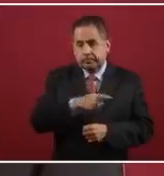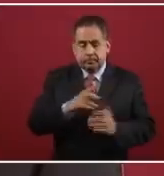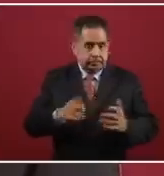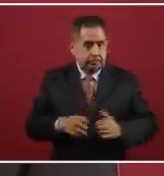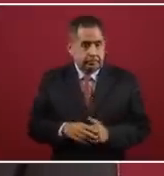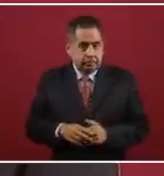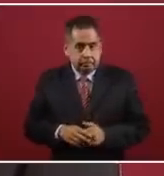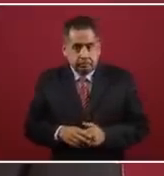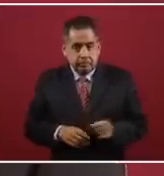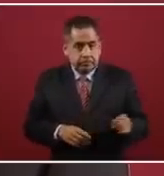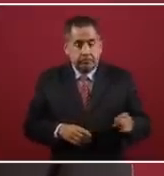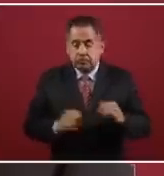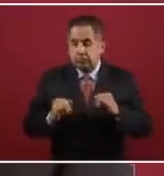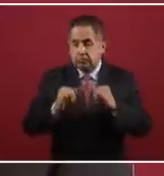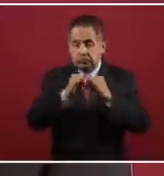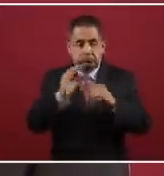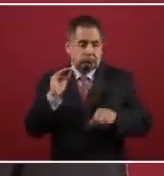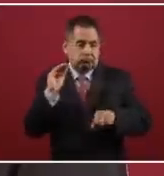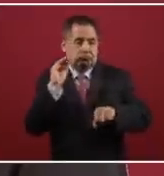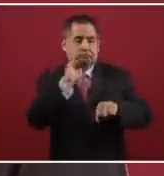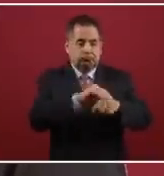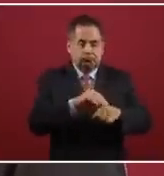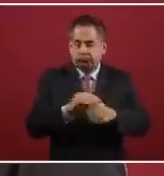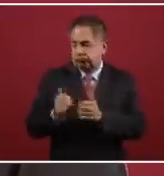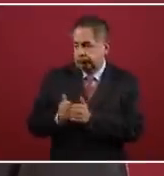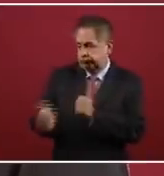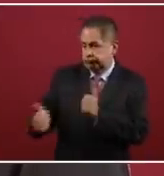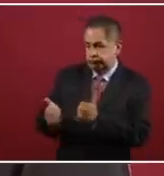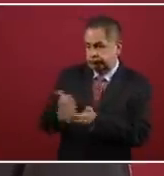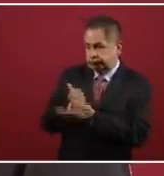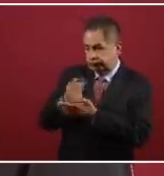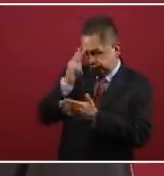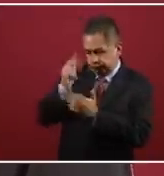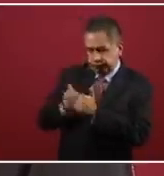Es de las instituciones que ya se descentralizó.